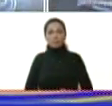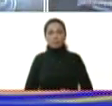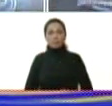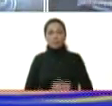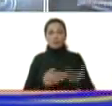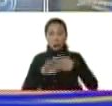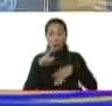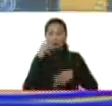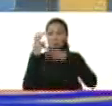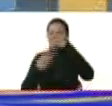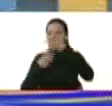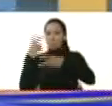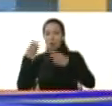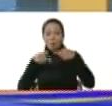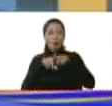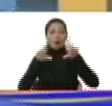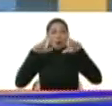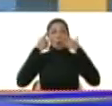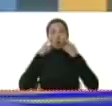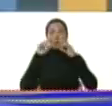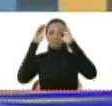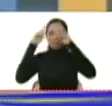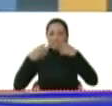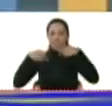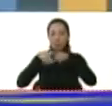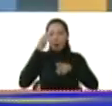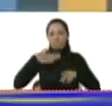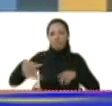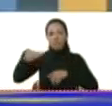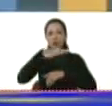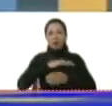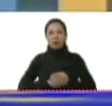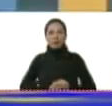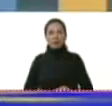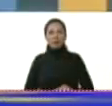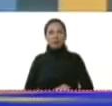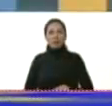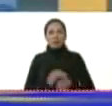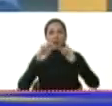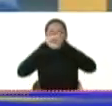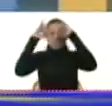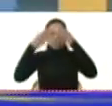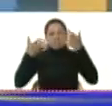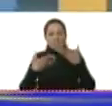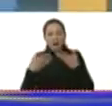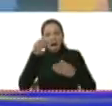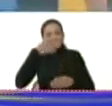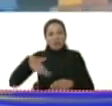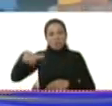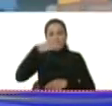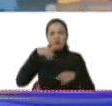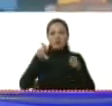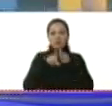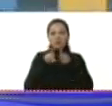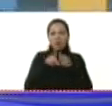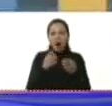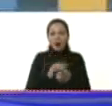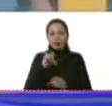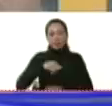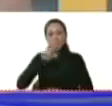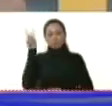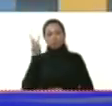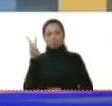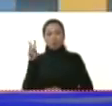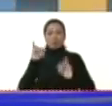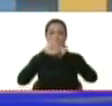Vayan a pasear por La Guaira para que vean la dignidad del pueblo, la felicidad del pueblo de Venezuela,